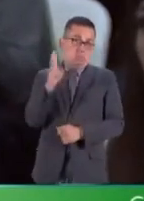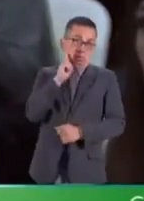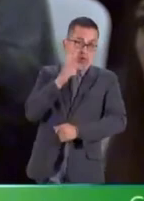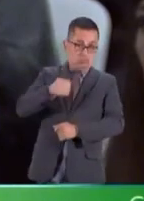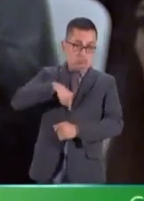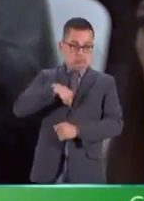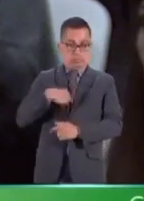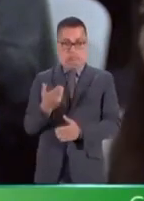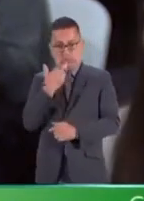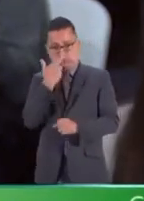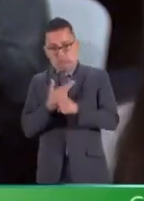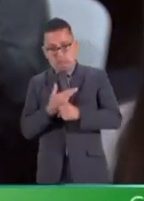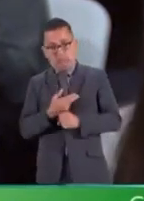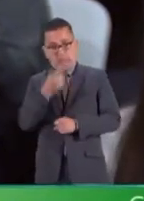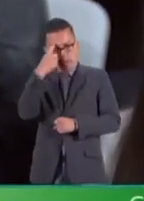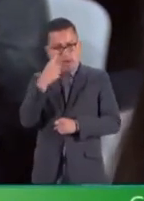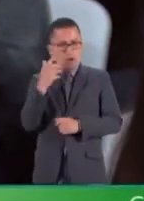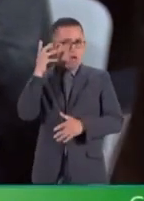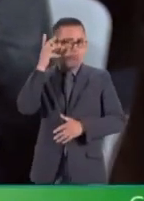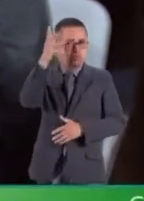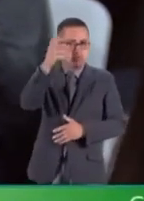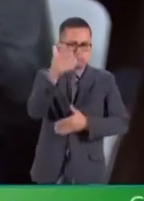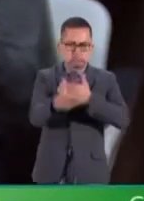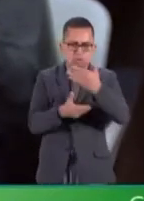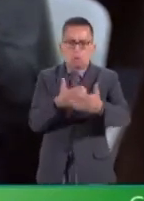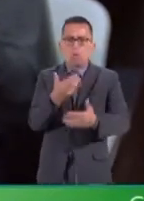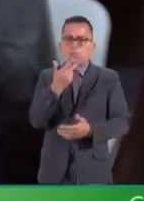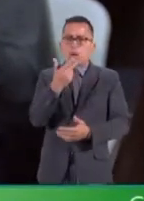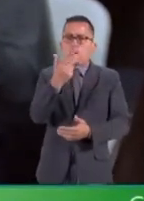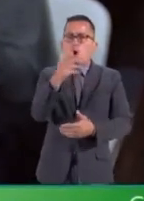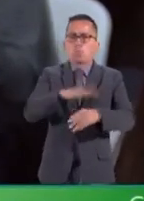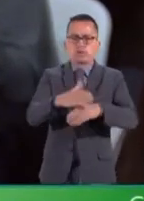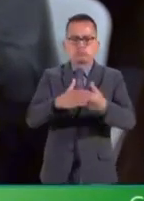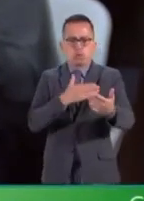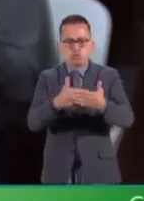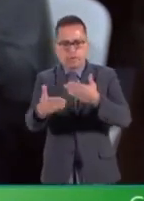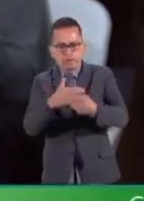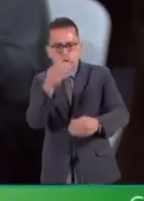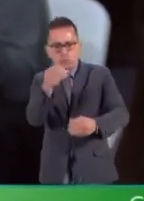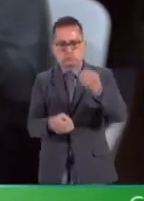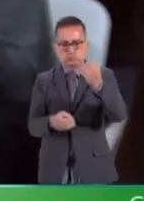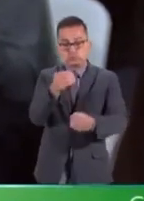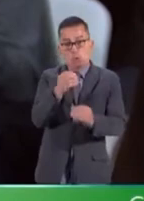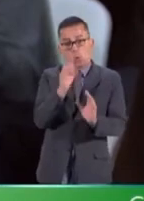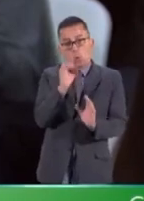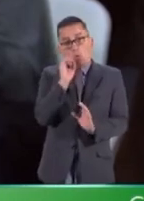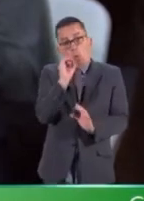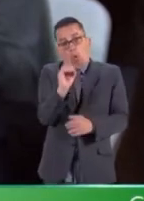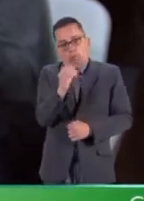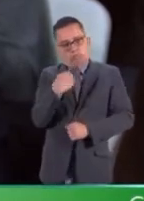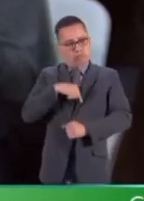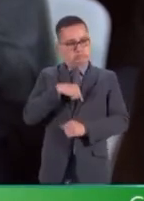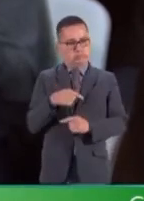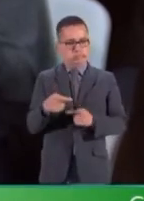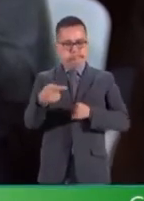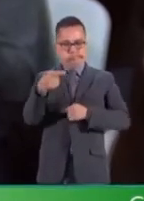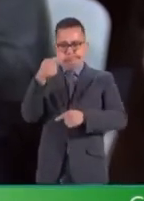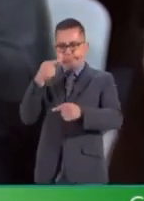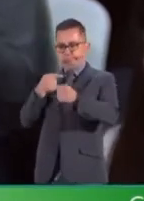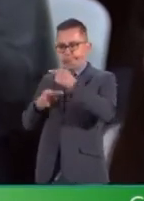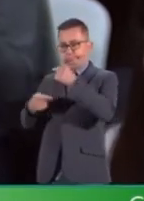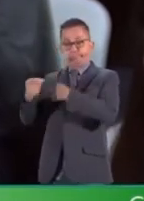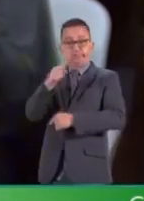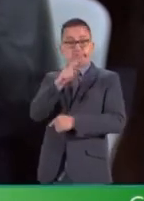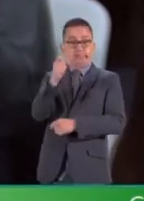con un sistema de justicia de avanzada o si decidimos retroceder 100 años y cancelar el derecho